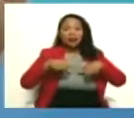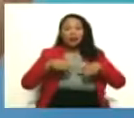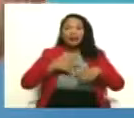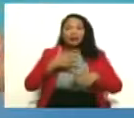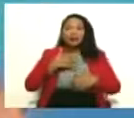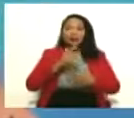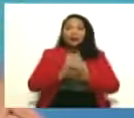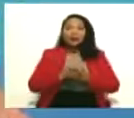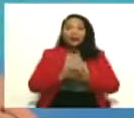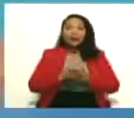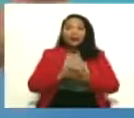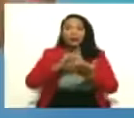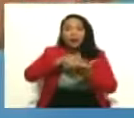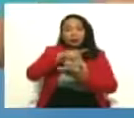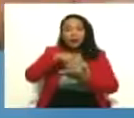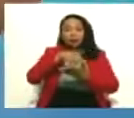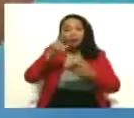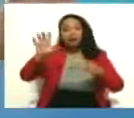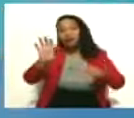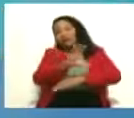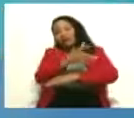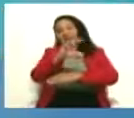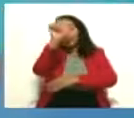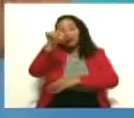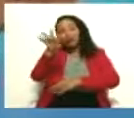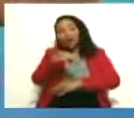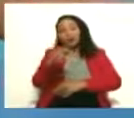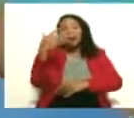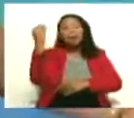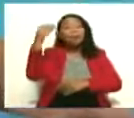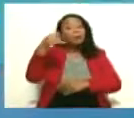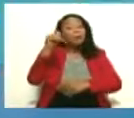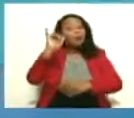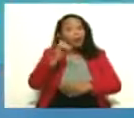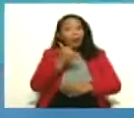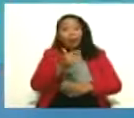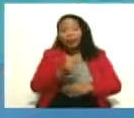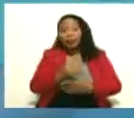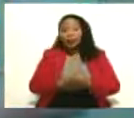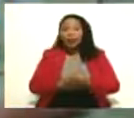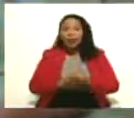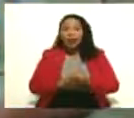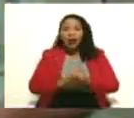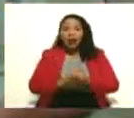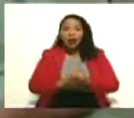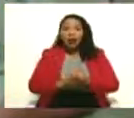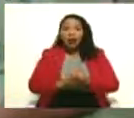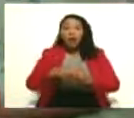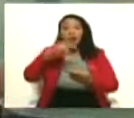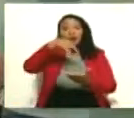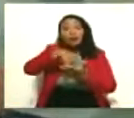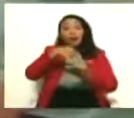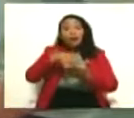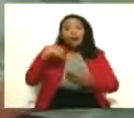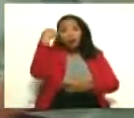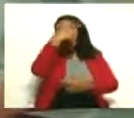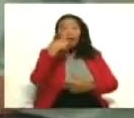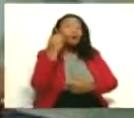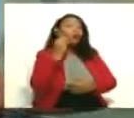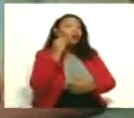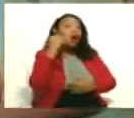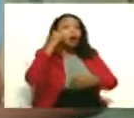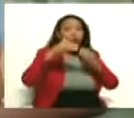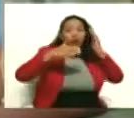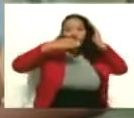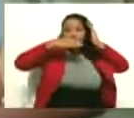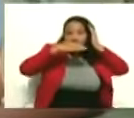venezolanos a participar en este canto por el Esequibo. Pero además, hay que decirlo, ayer hubo en el Parque de los Caobos un gran evento de rap en